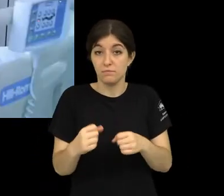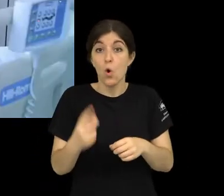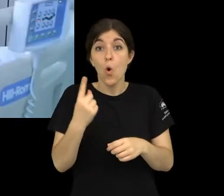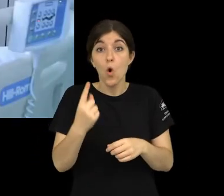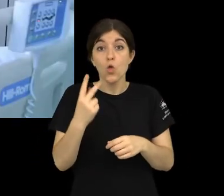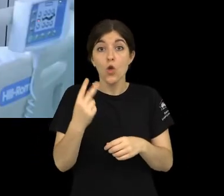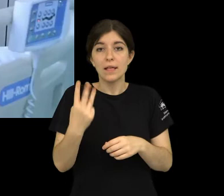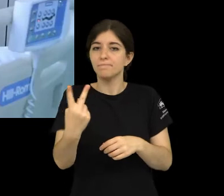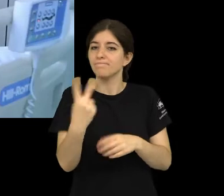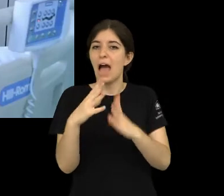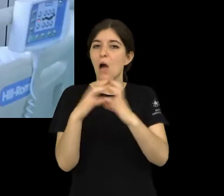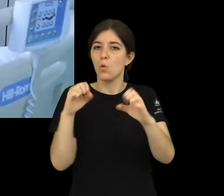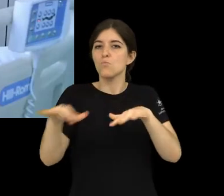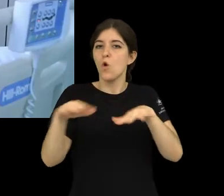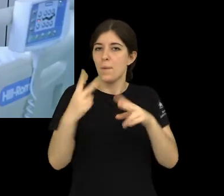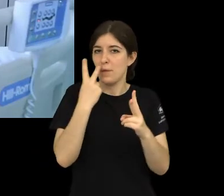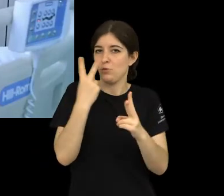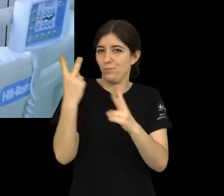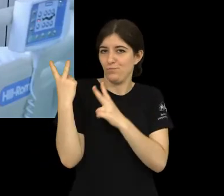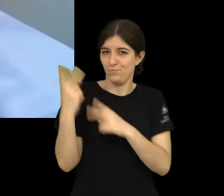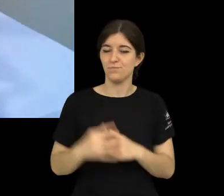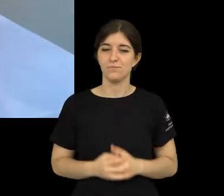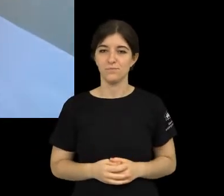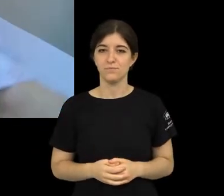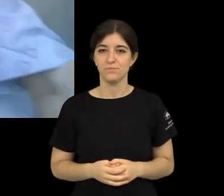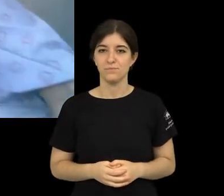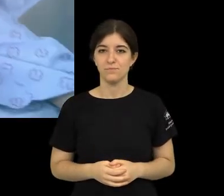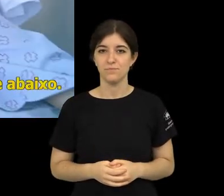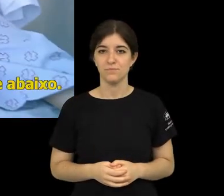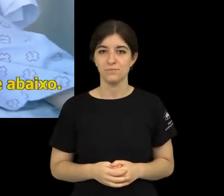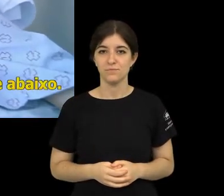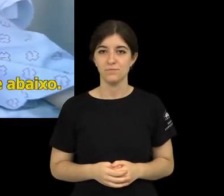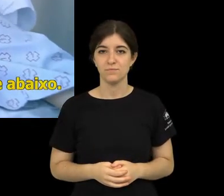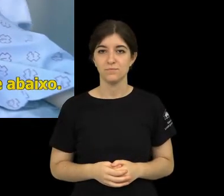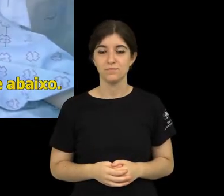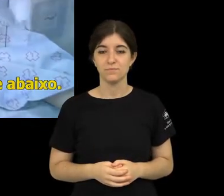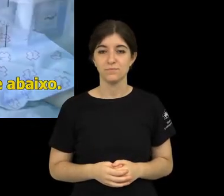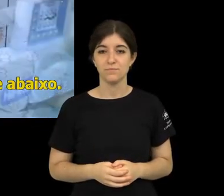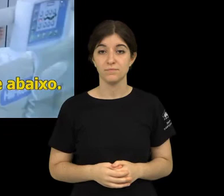la de tres haremos el desplazamiento. Una, dos, tres.